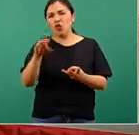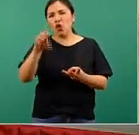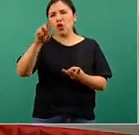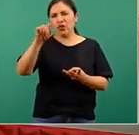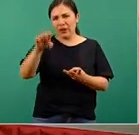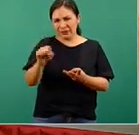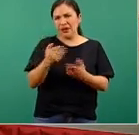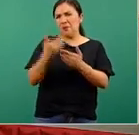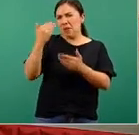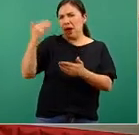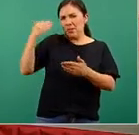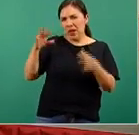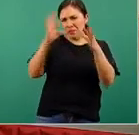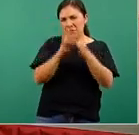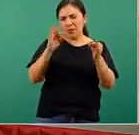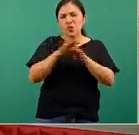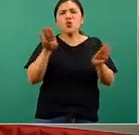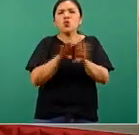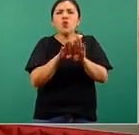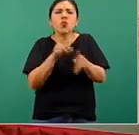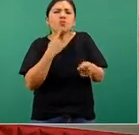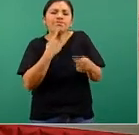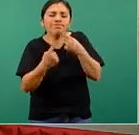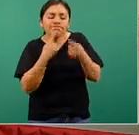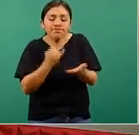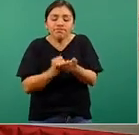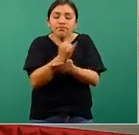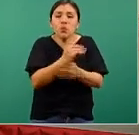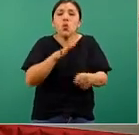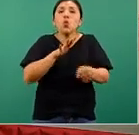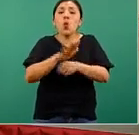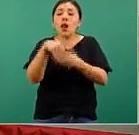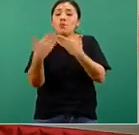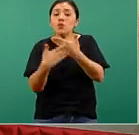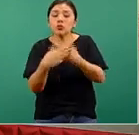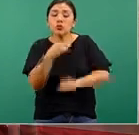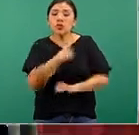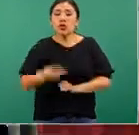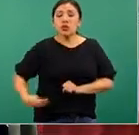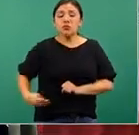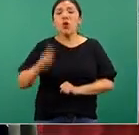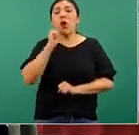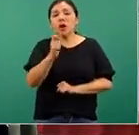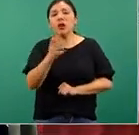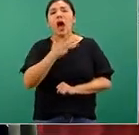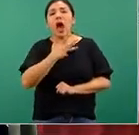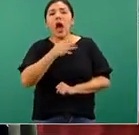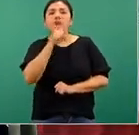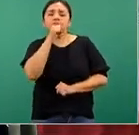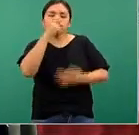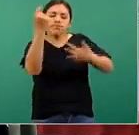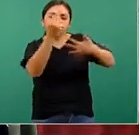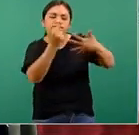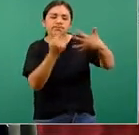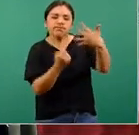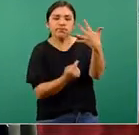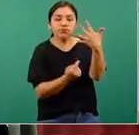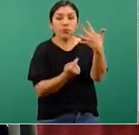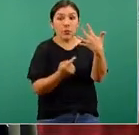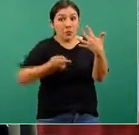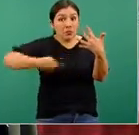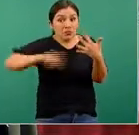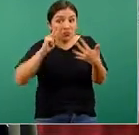la decisión específica sobre qué municipio sigue se toma con un conjunto de criterios que tienen que ver con